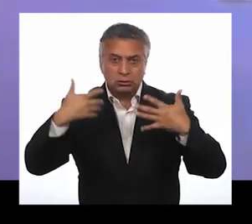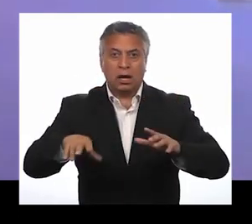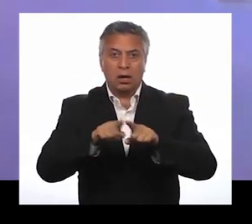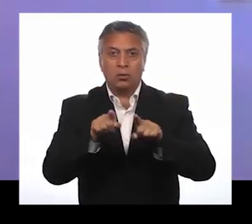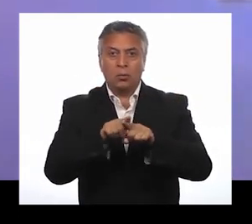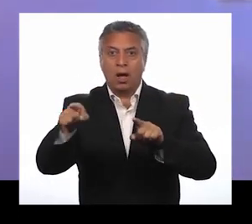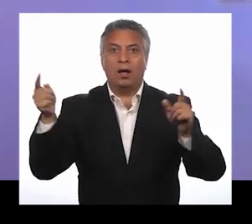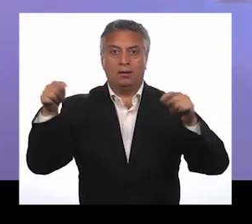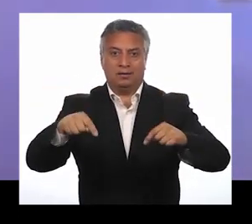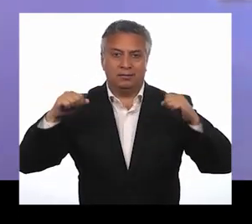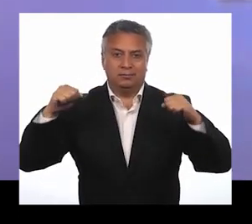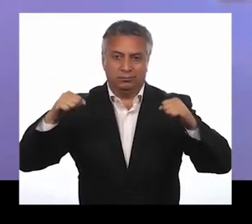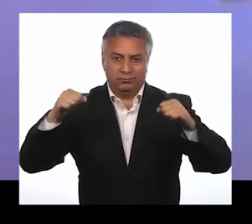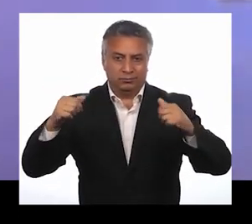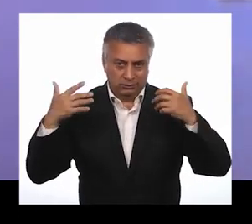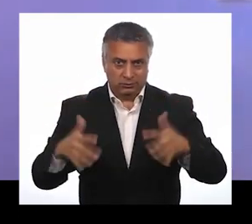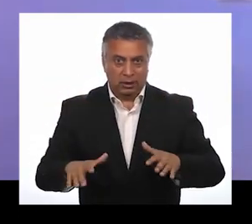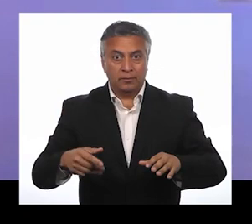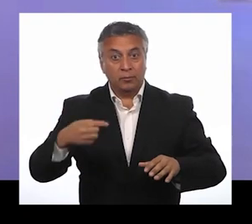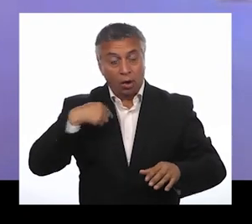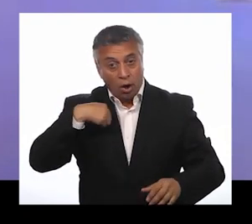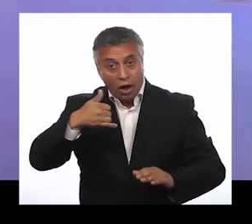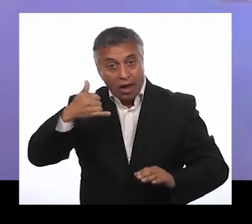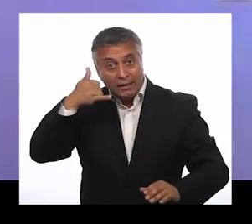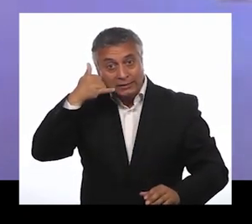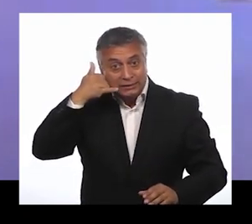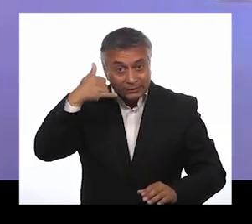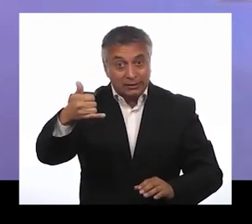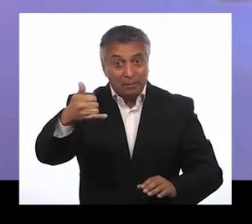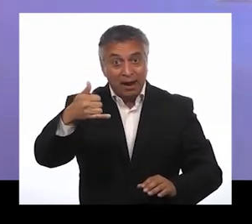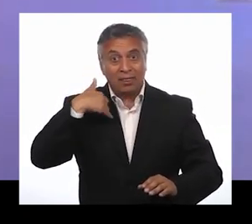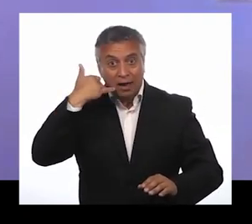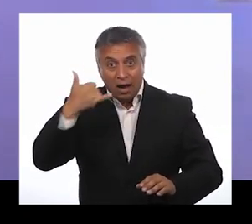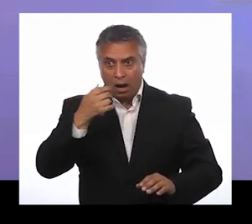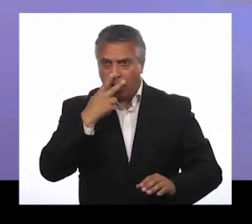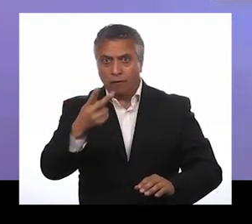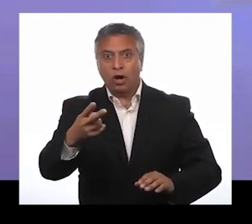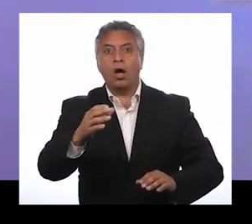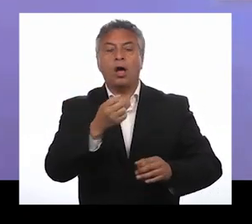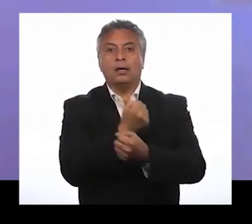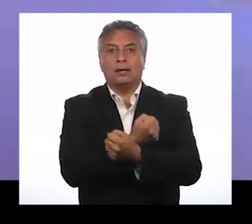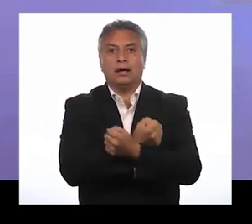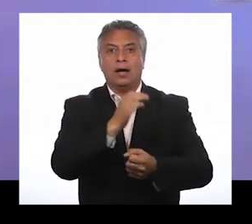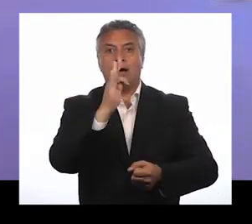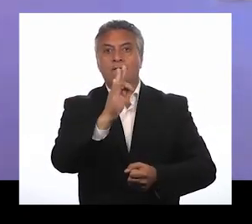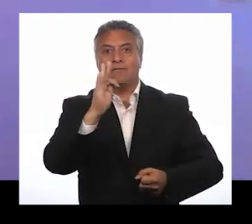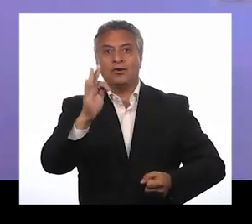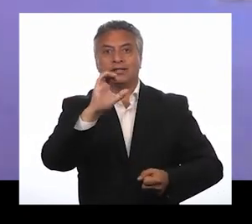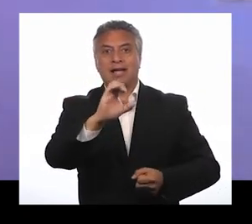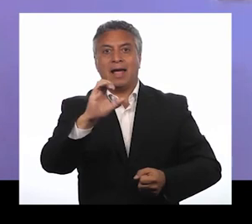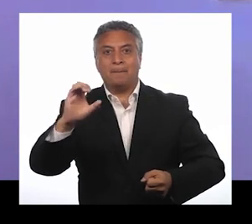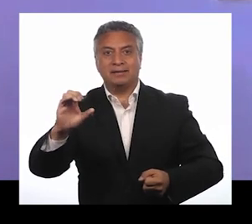manifestación. Y en ese momento en que veo la llamada, vienen entrando las fuerzas especiales,